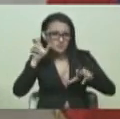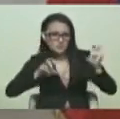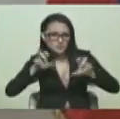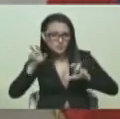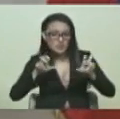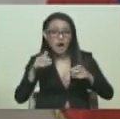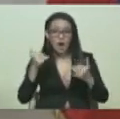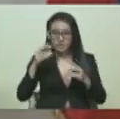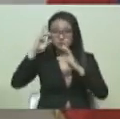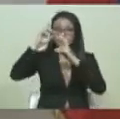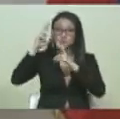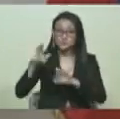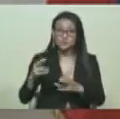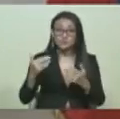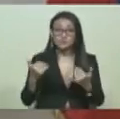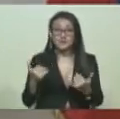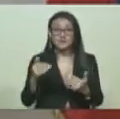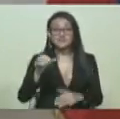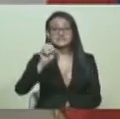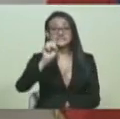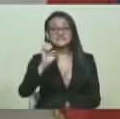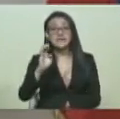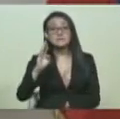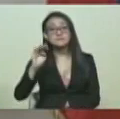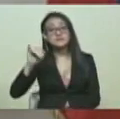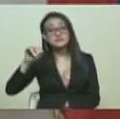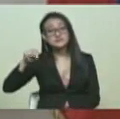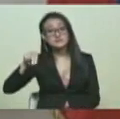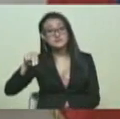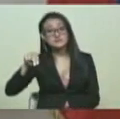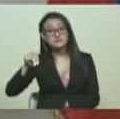público al SEBIN,